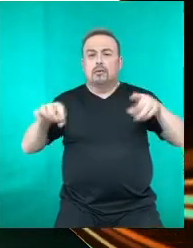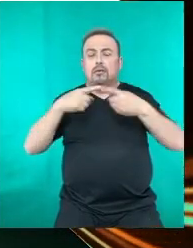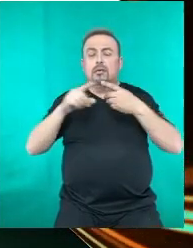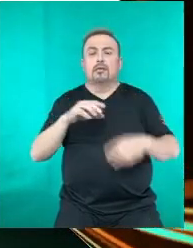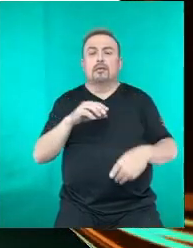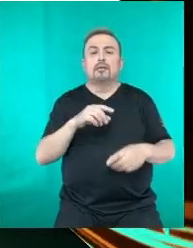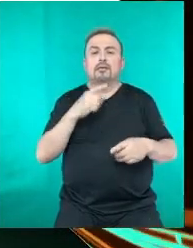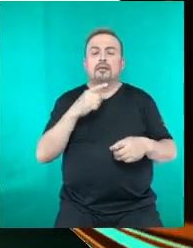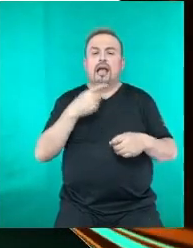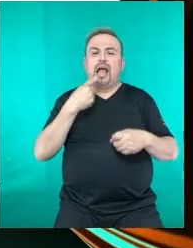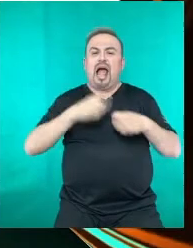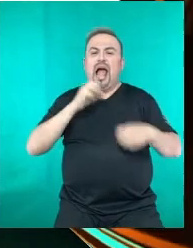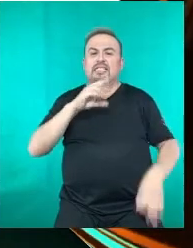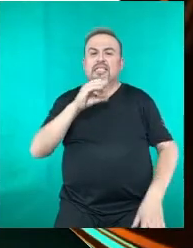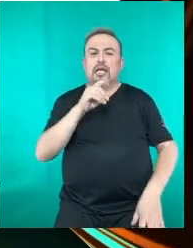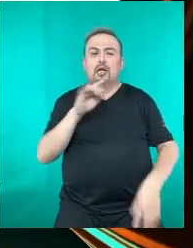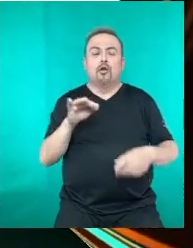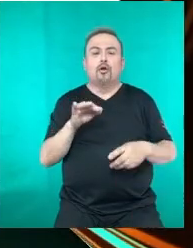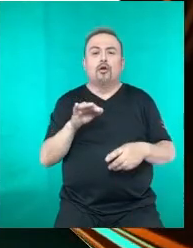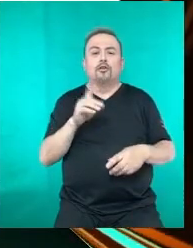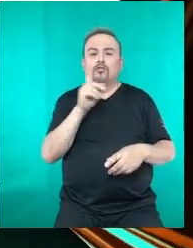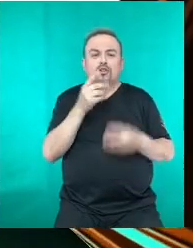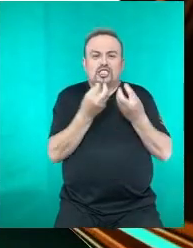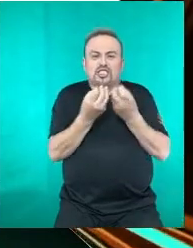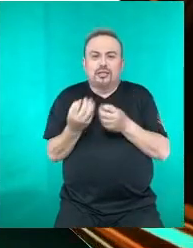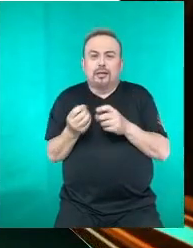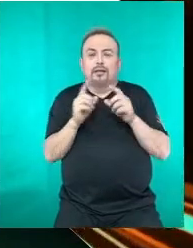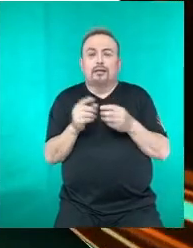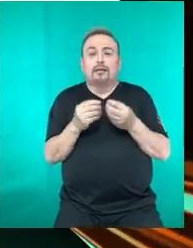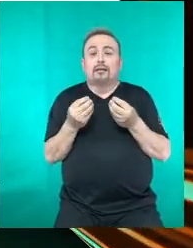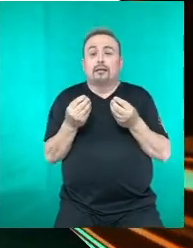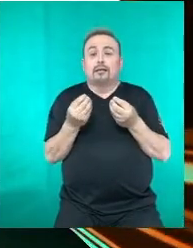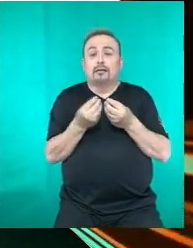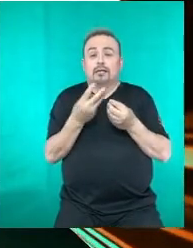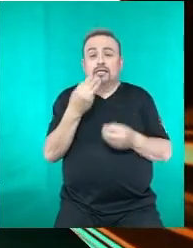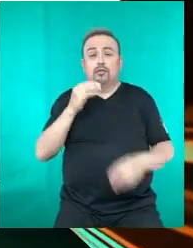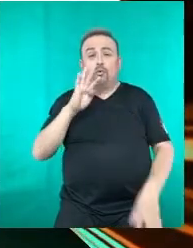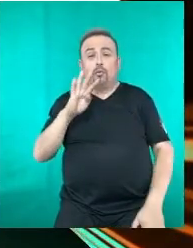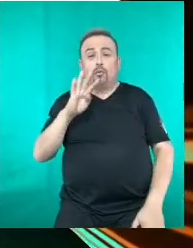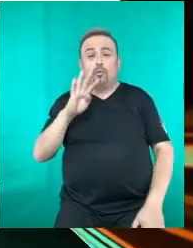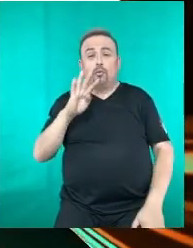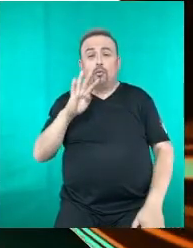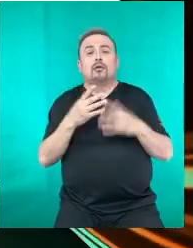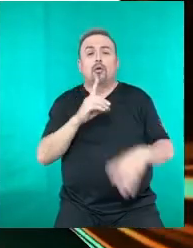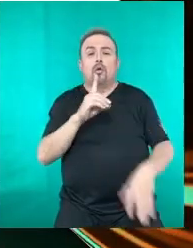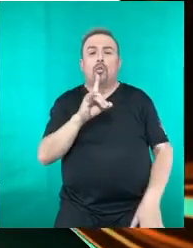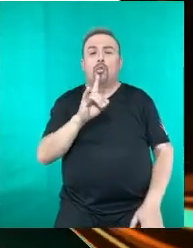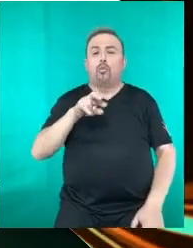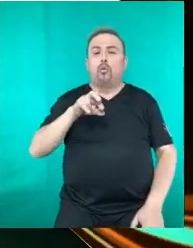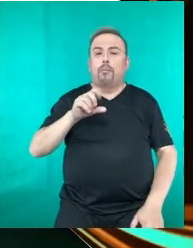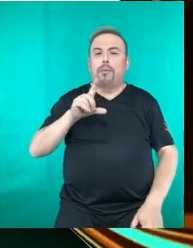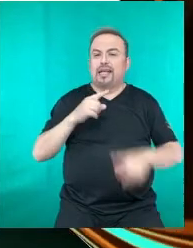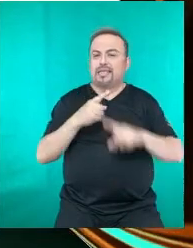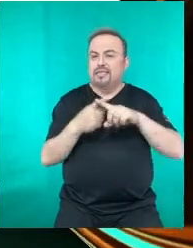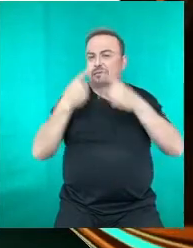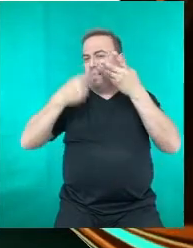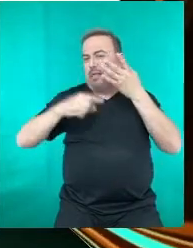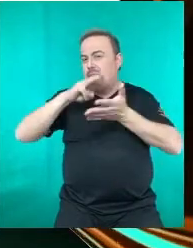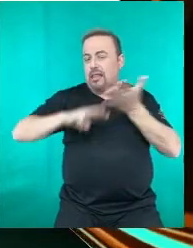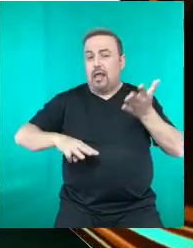inoxidables, 316, 304, mucho más acero superduplex o duplex, y